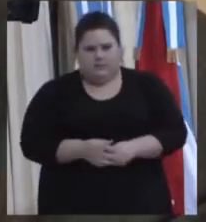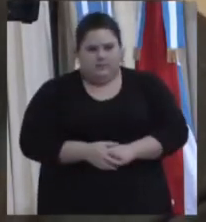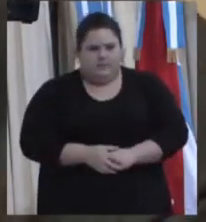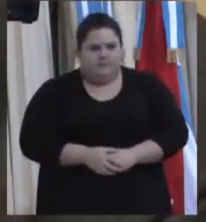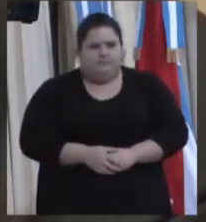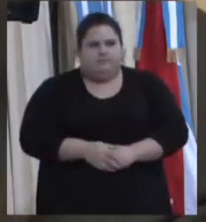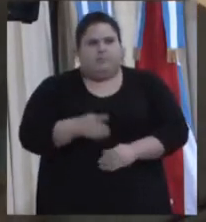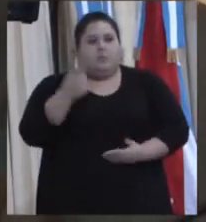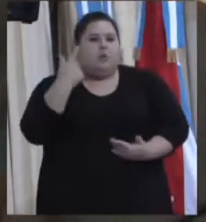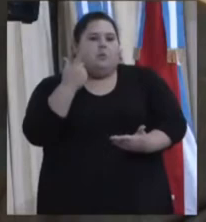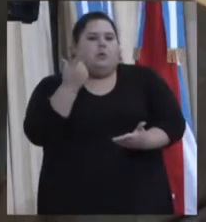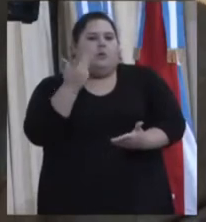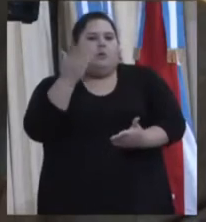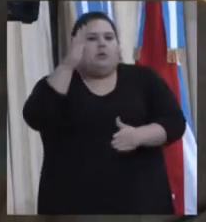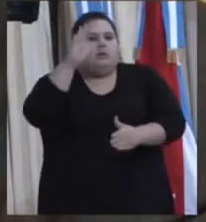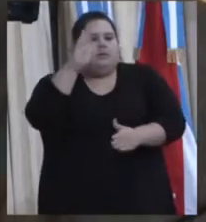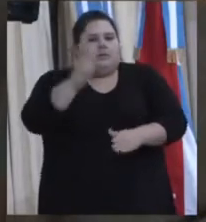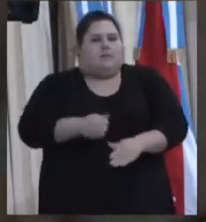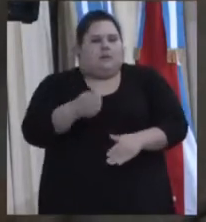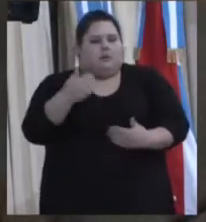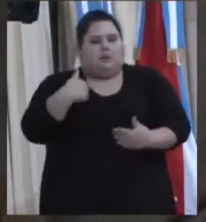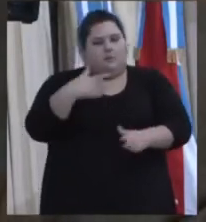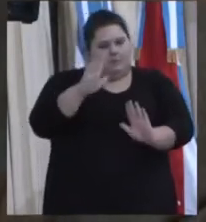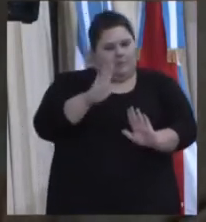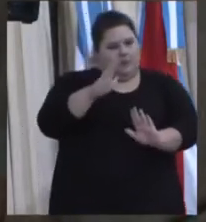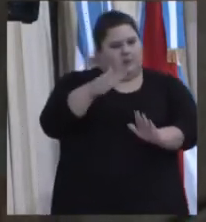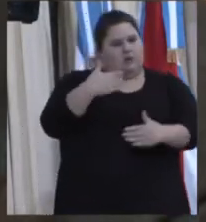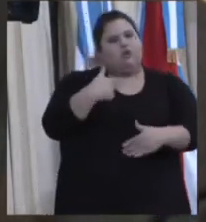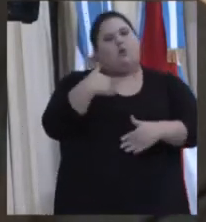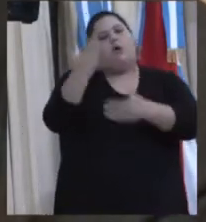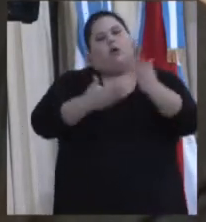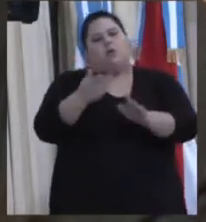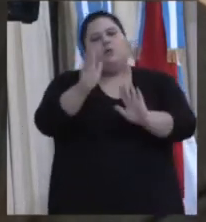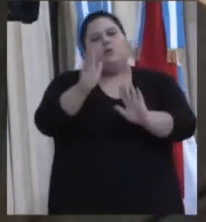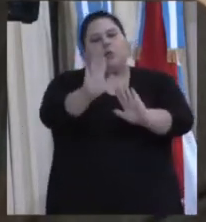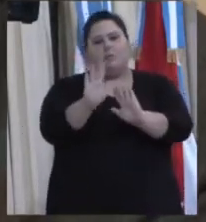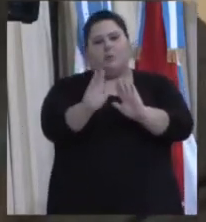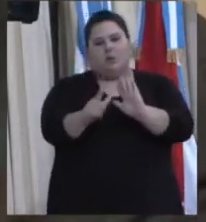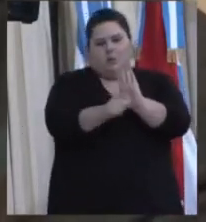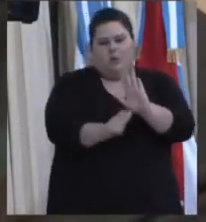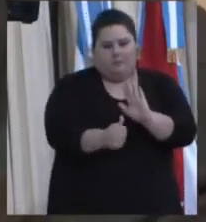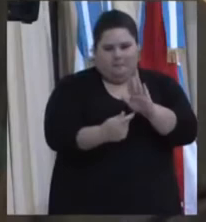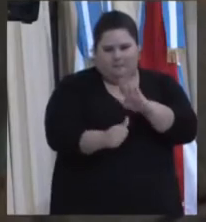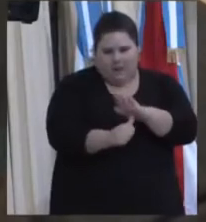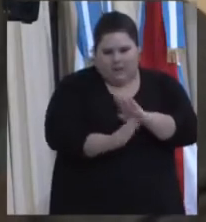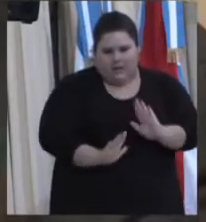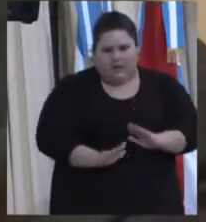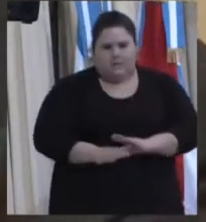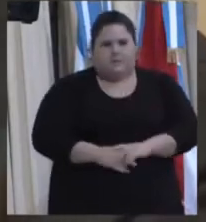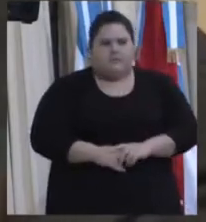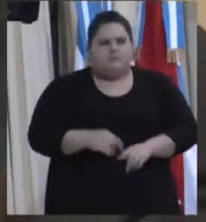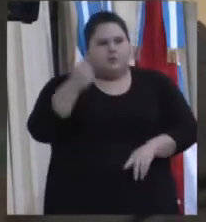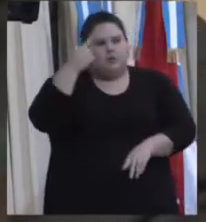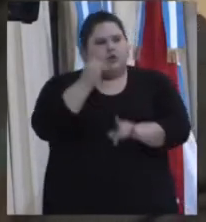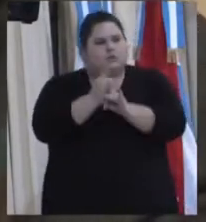Acá podríamos citar, si me permiten un segundo, yo hablo, ustedes si quieren me paran y charlamos, no hay problema. Yo acá siempre